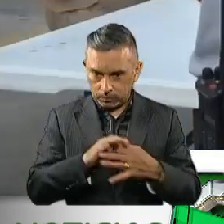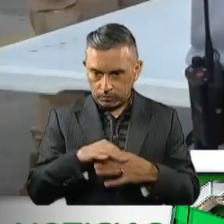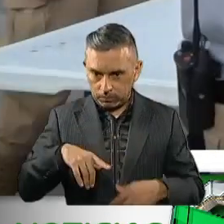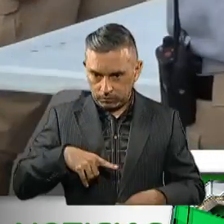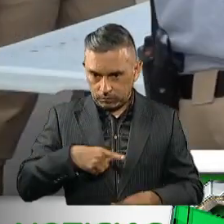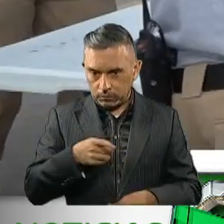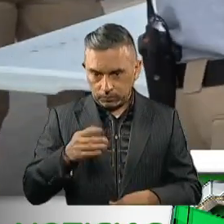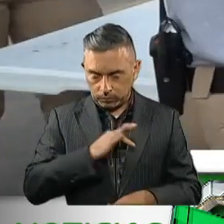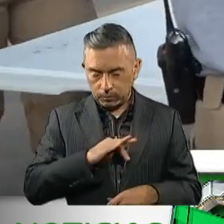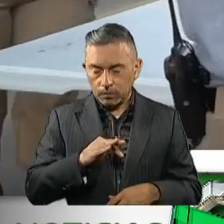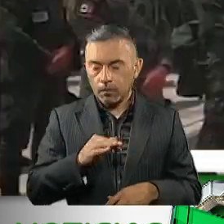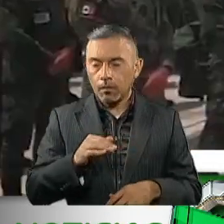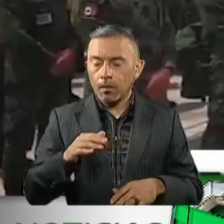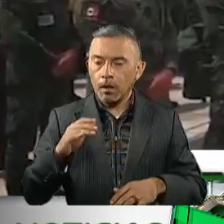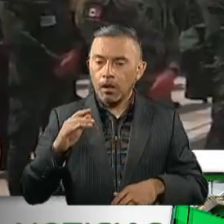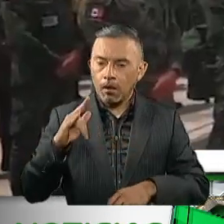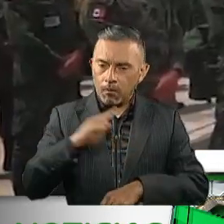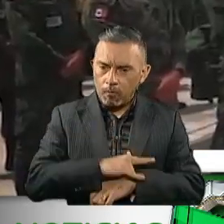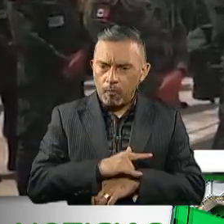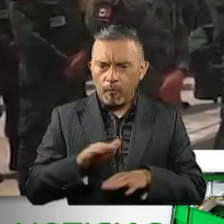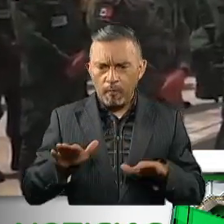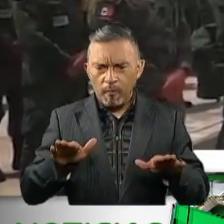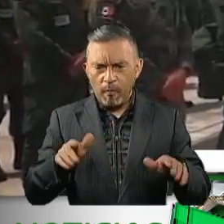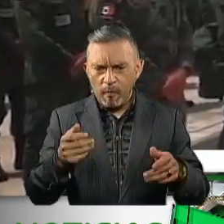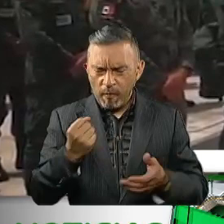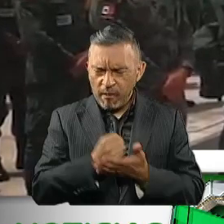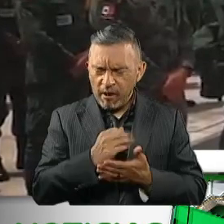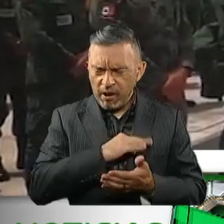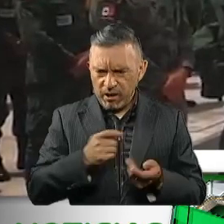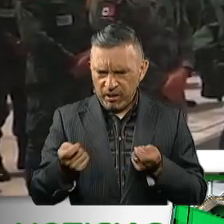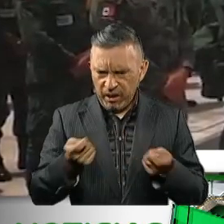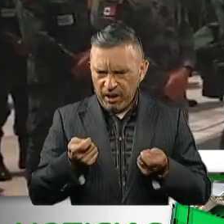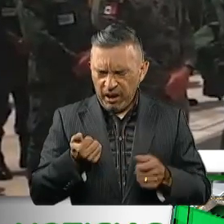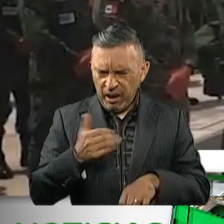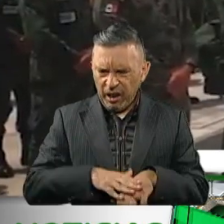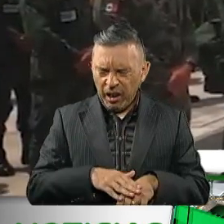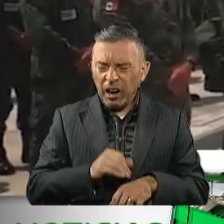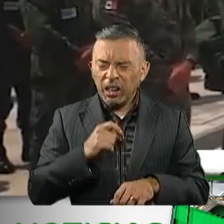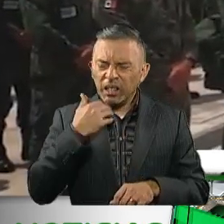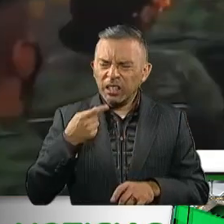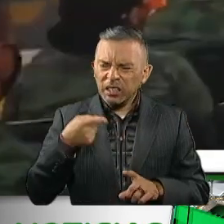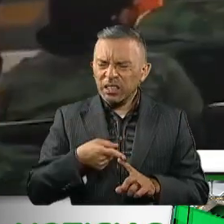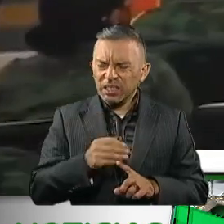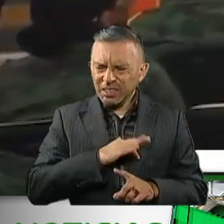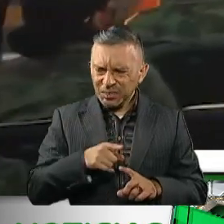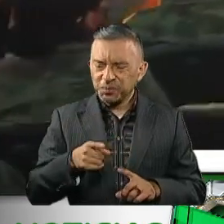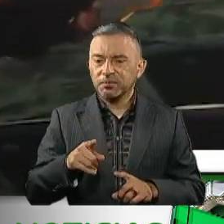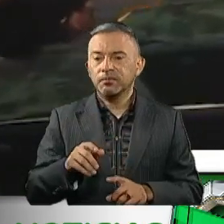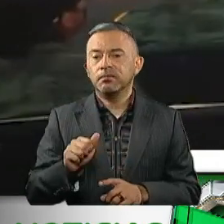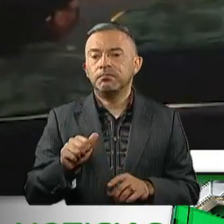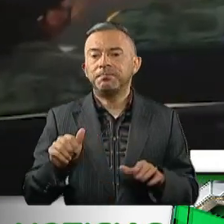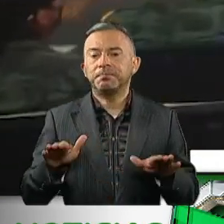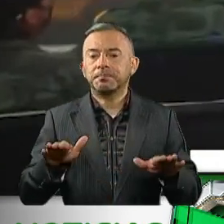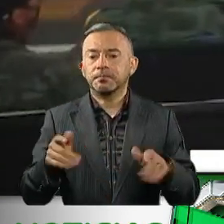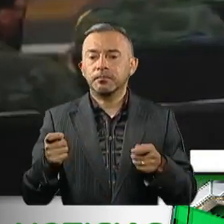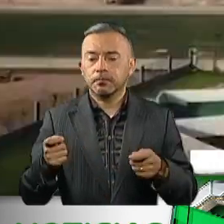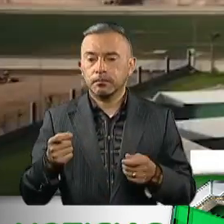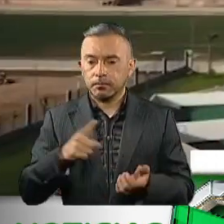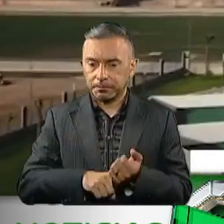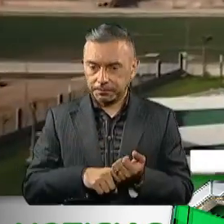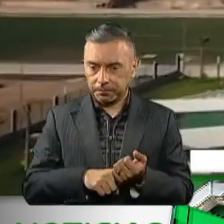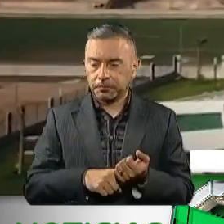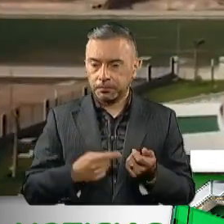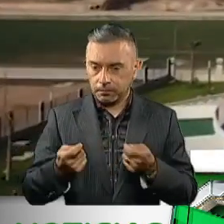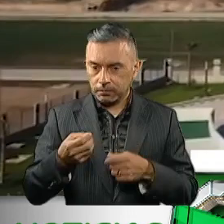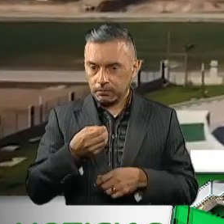operar aerolíneas. Busca que la Agencia Federal de Aviación Civil cuente con autonomía técnica, operativa y de administración. Y es